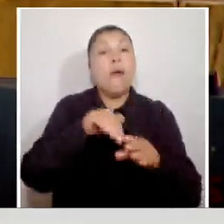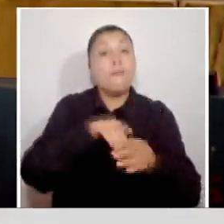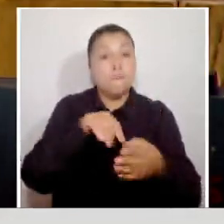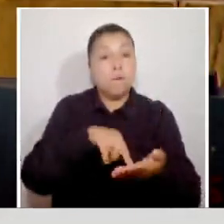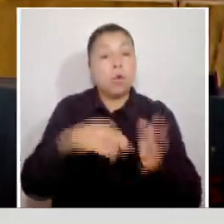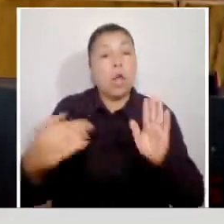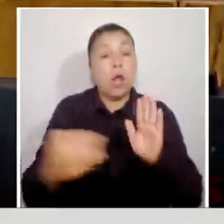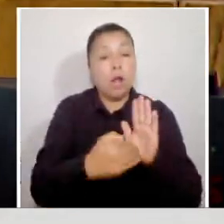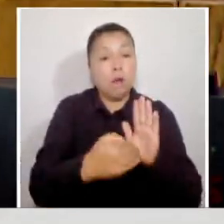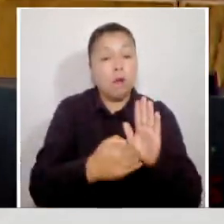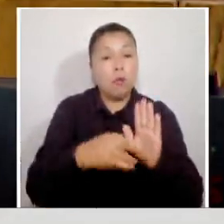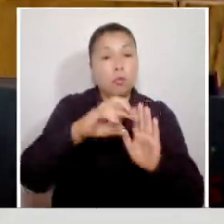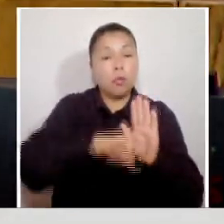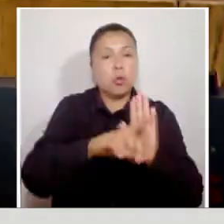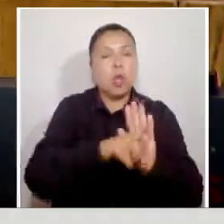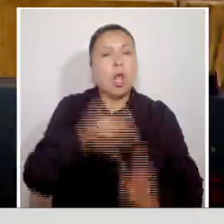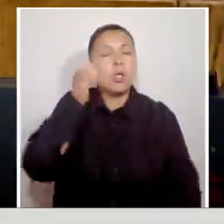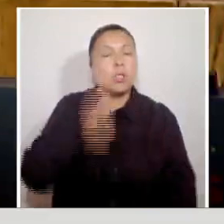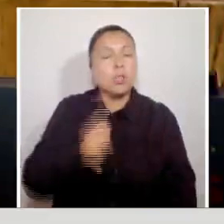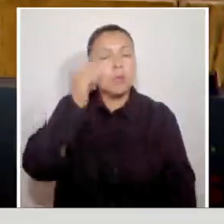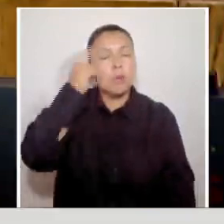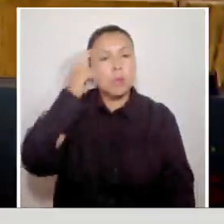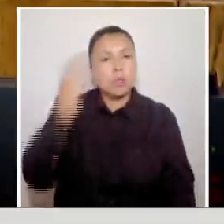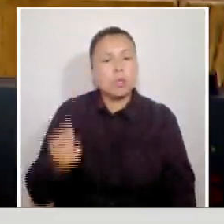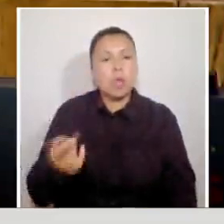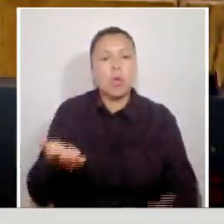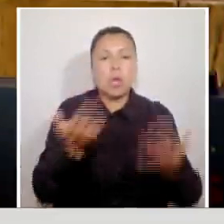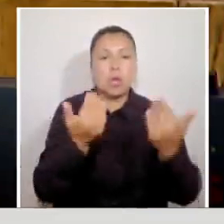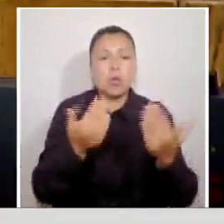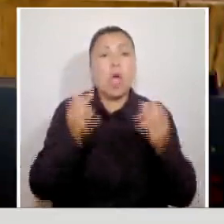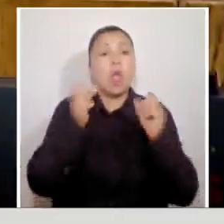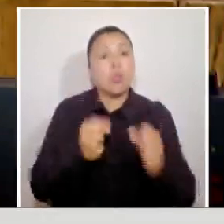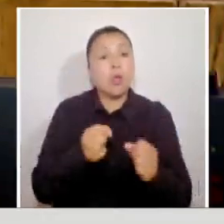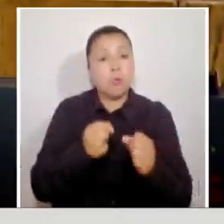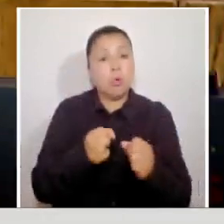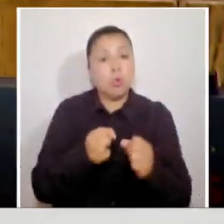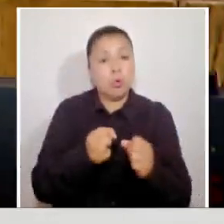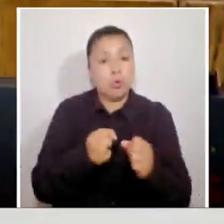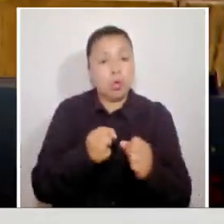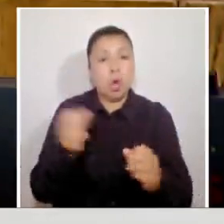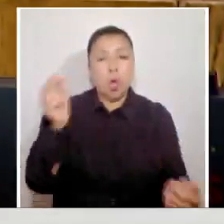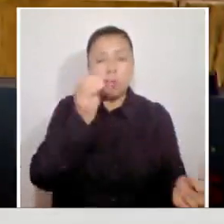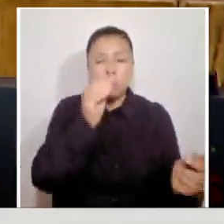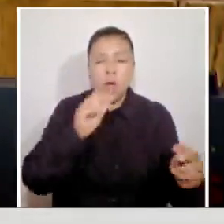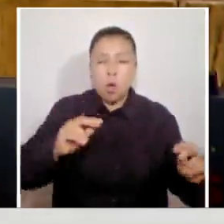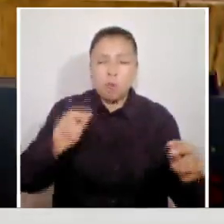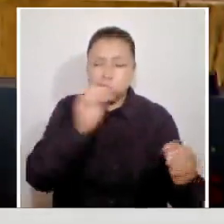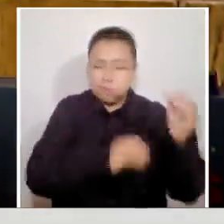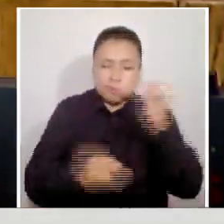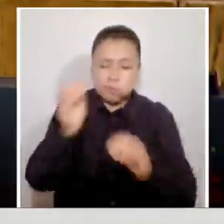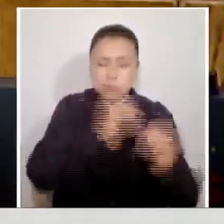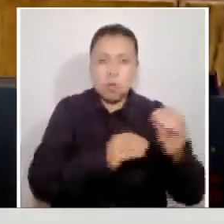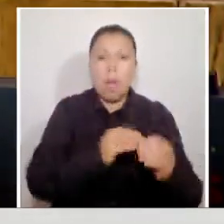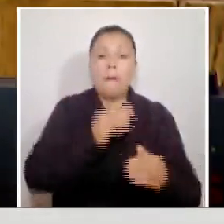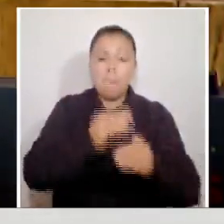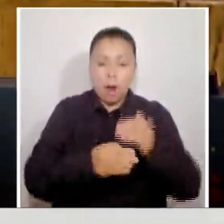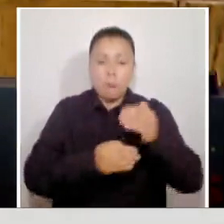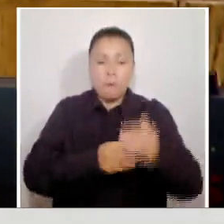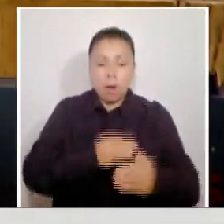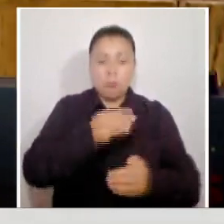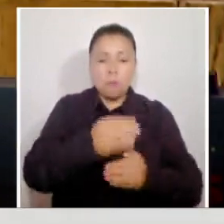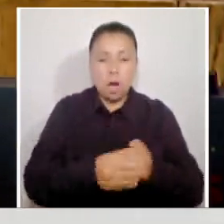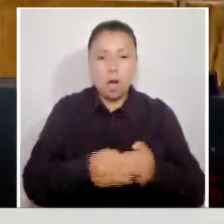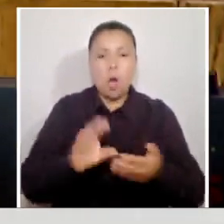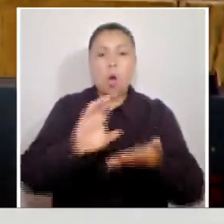pesando siempre en la necesidad de poder ir construyendo paso a paso una sociedad de derechos una